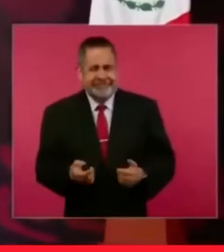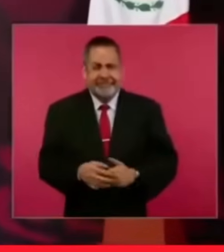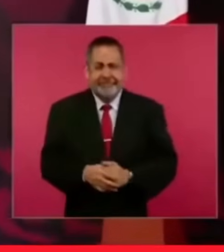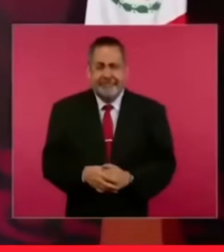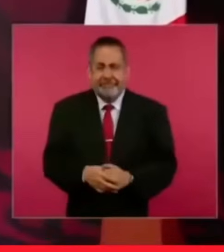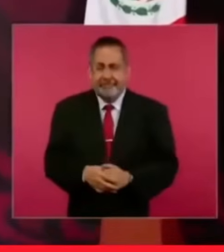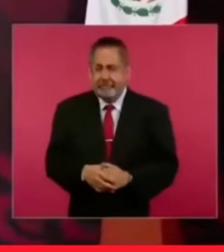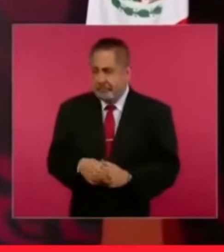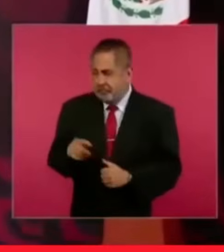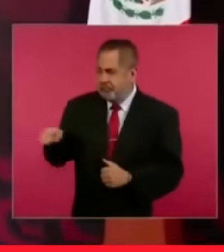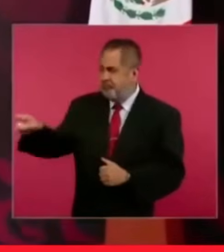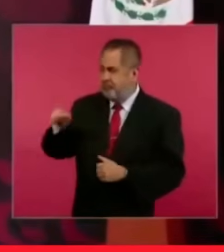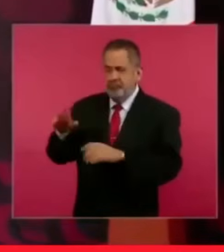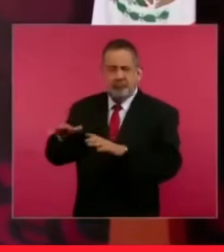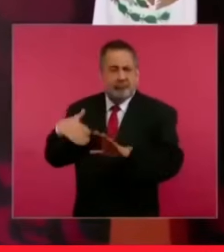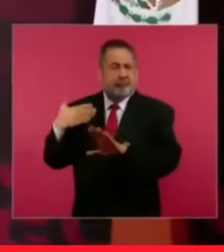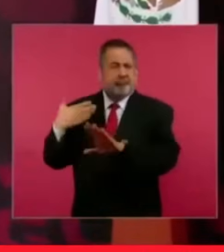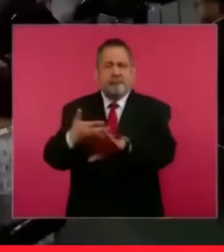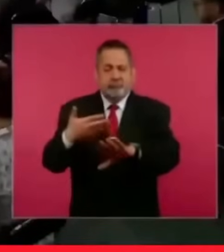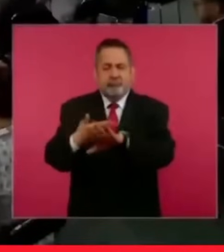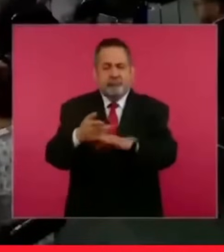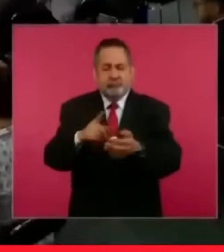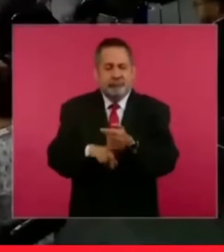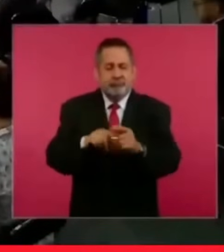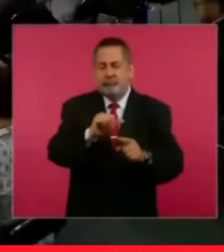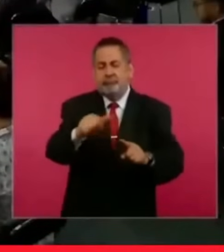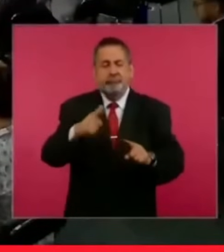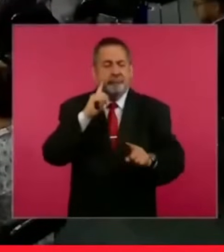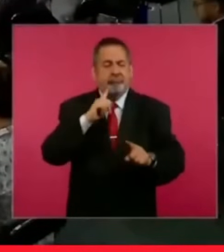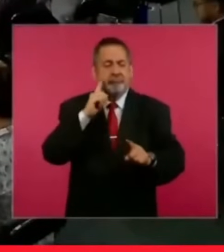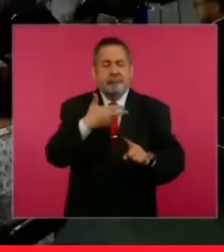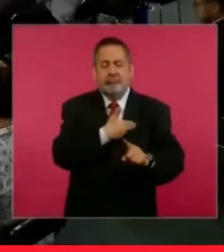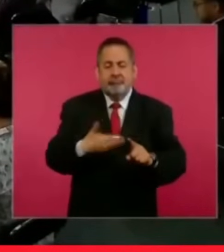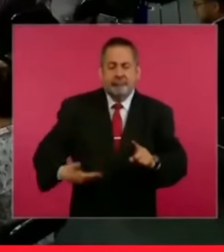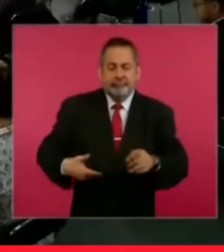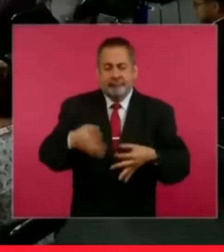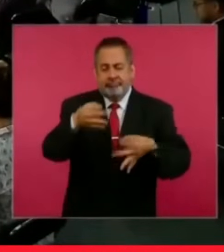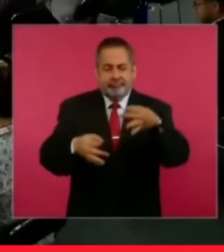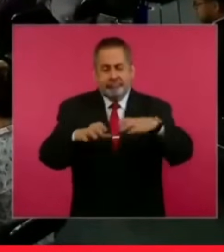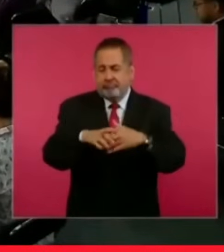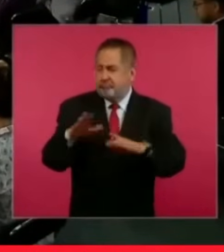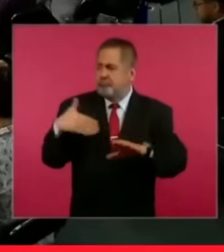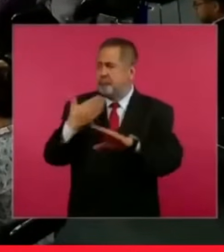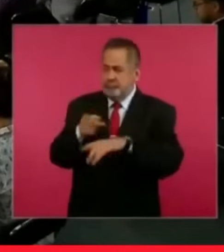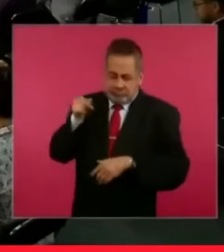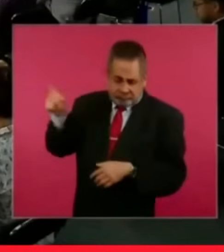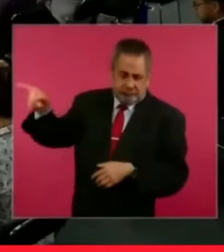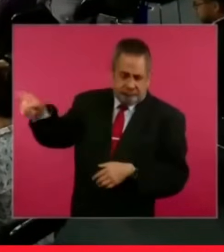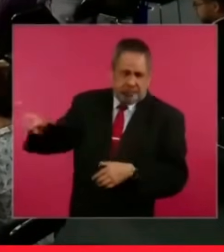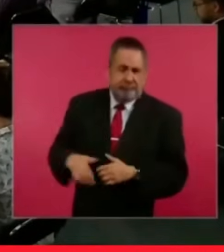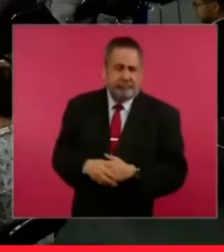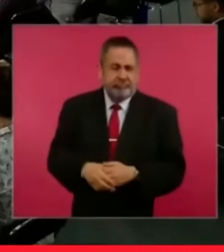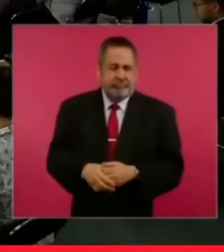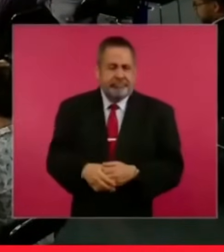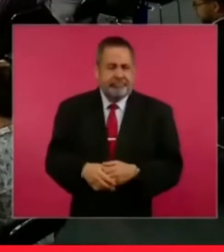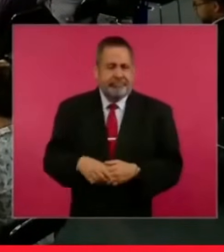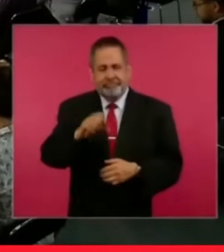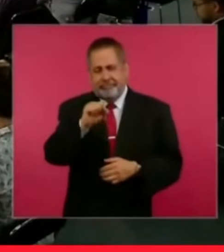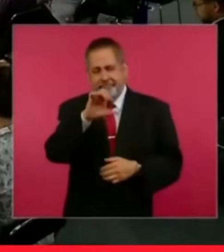en contra de la presidenta del tribunal, de la Suprema Corte,